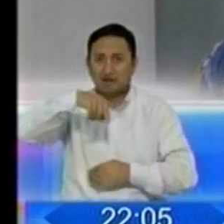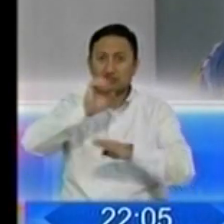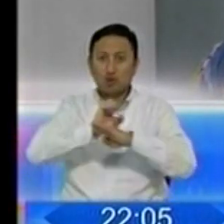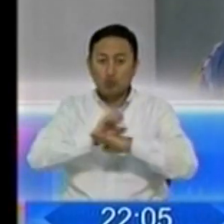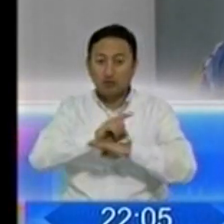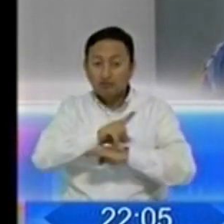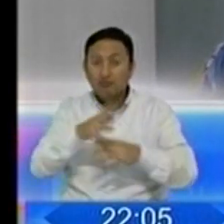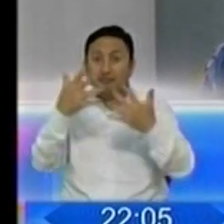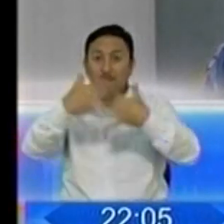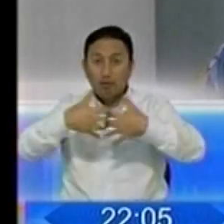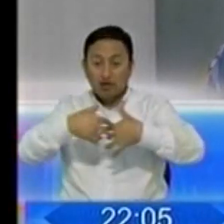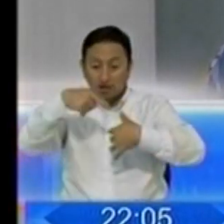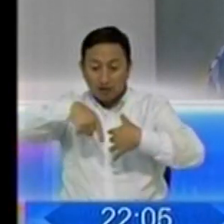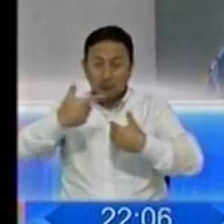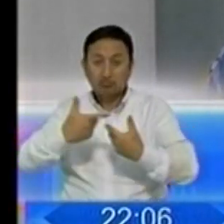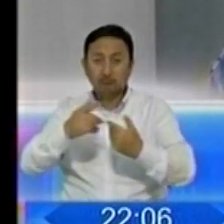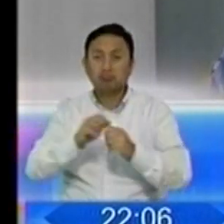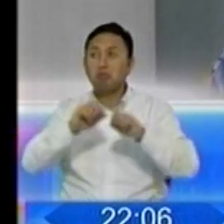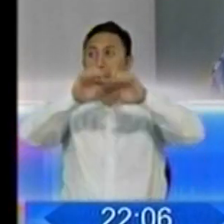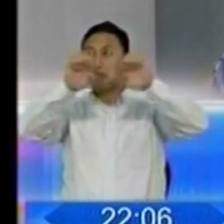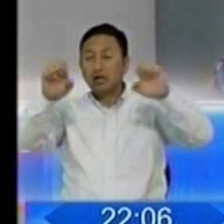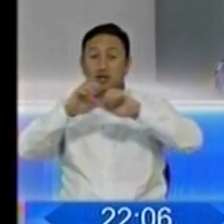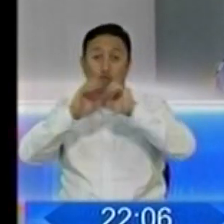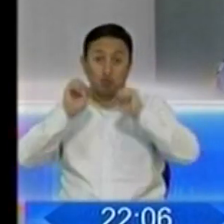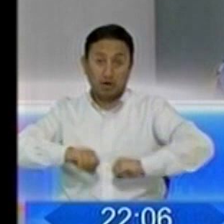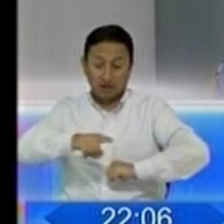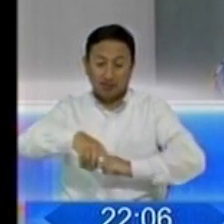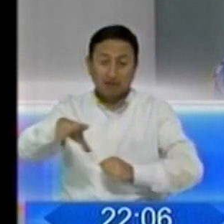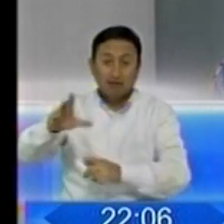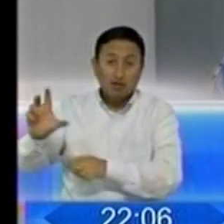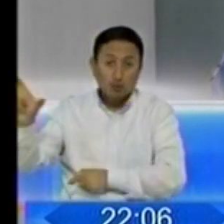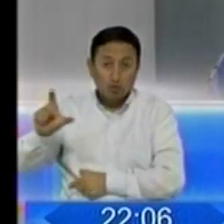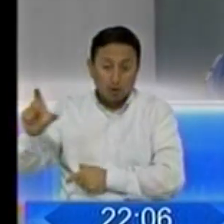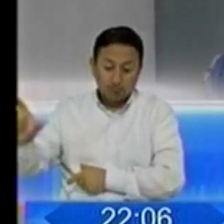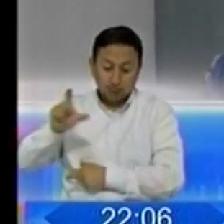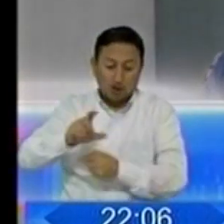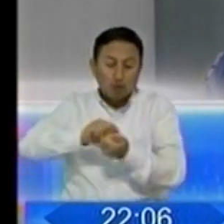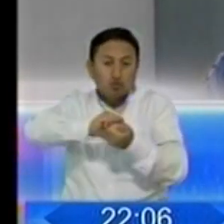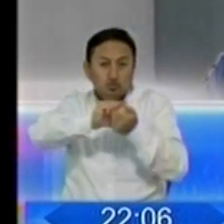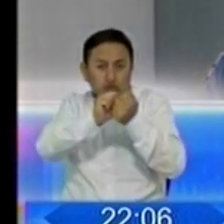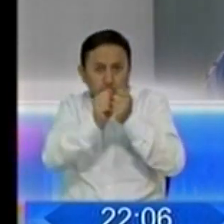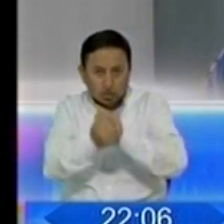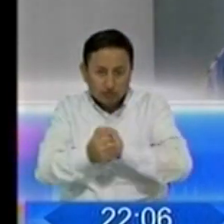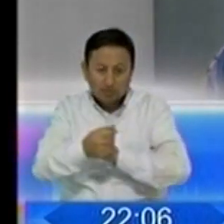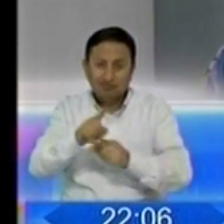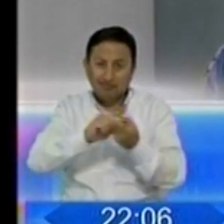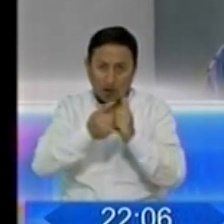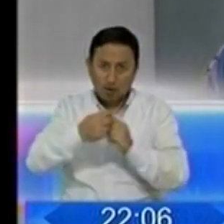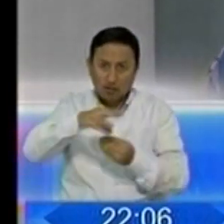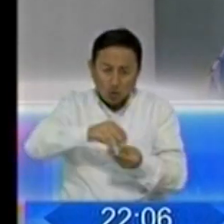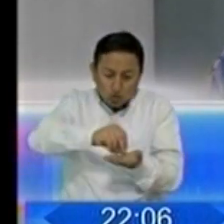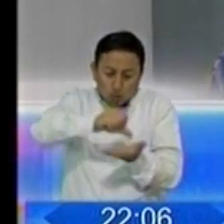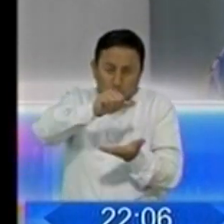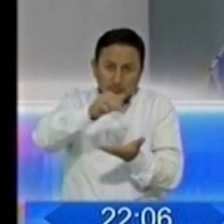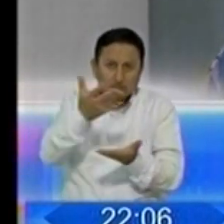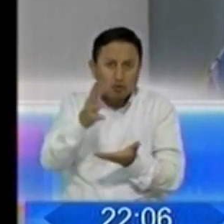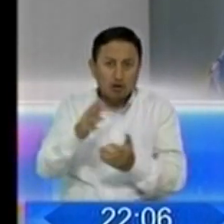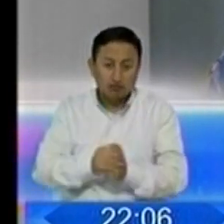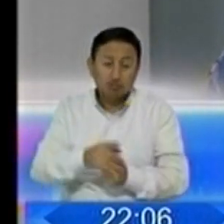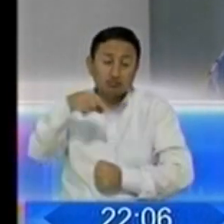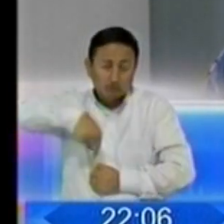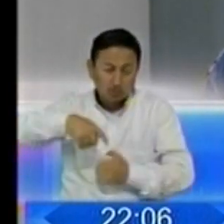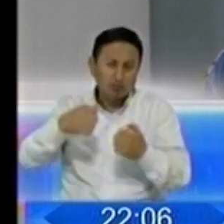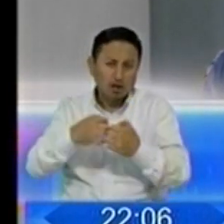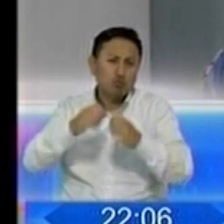Ecuador ninguna empresa que sea eficiente en pulverizar el suero. Existen sí maquinarias